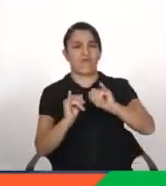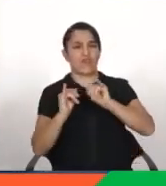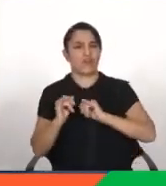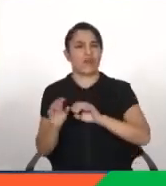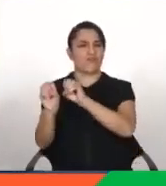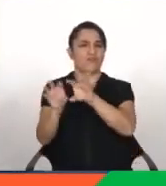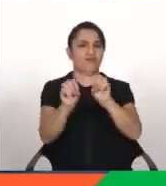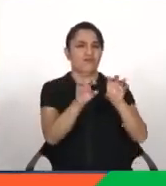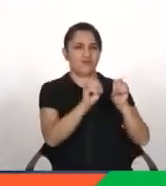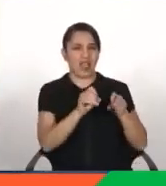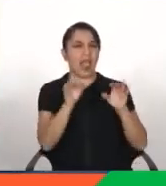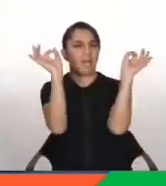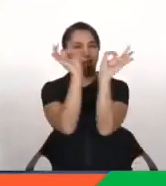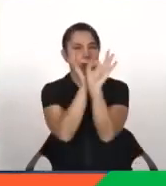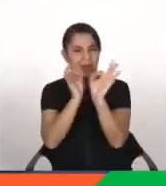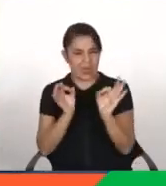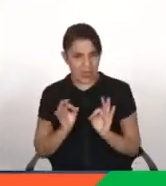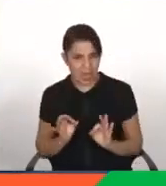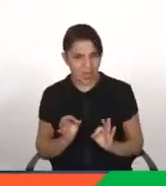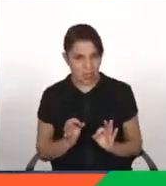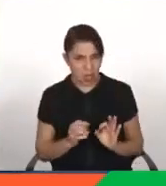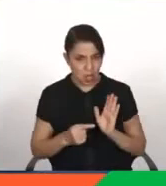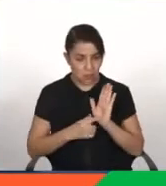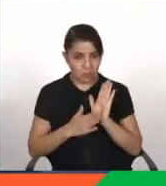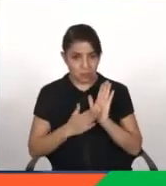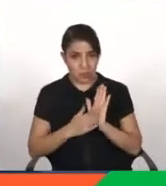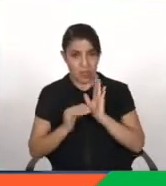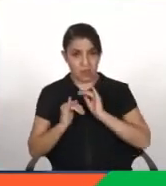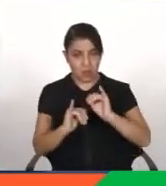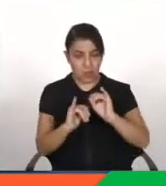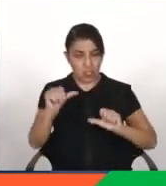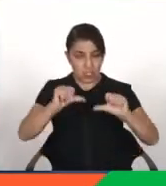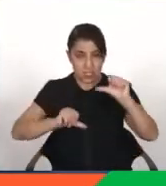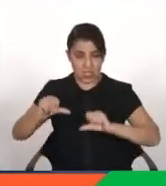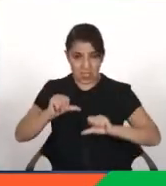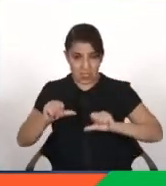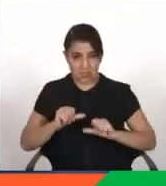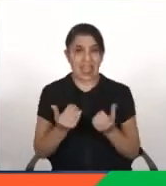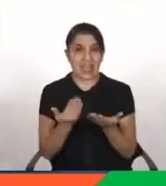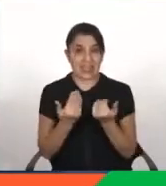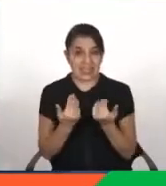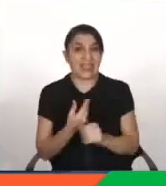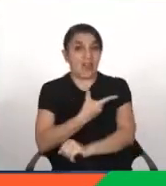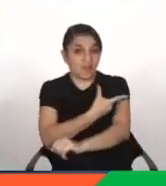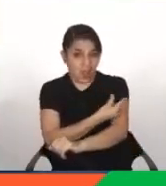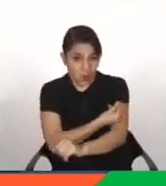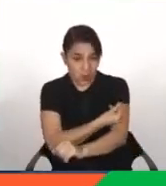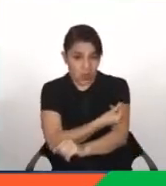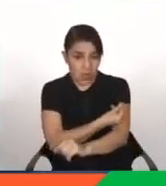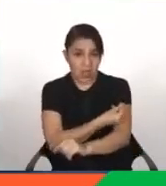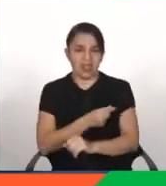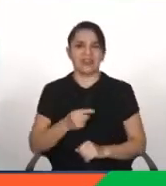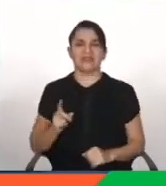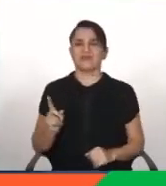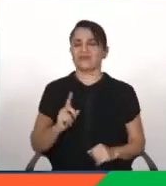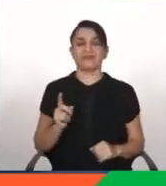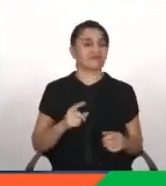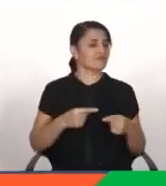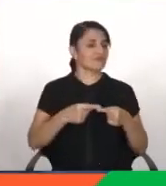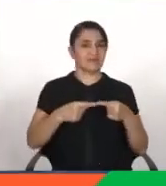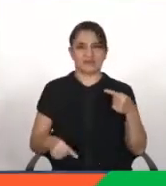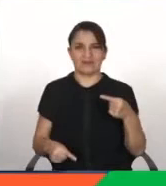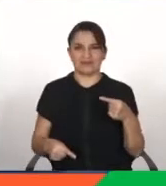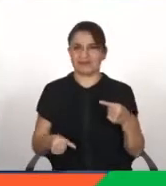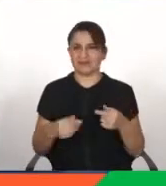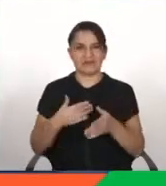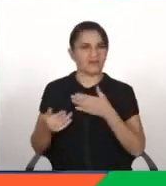todo el mundo estamos intentando en divulgación científica hacer una labor para hacer ver a la gente por qué se funcionan las vacunas, ¿no? Porque no tiene sentido de